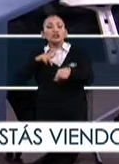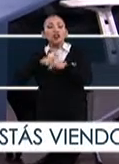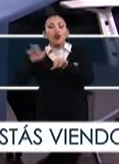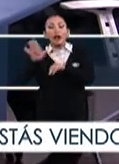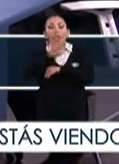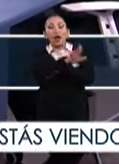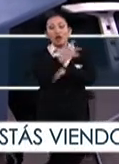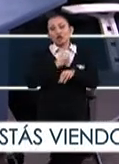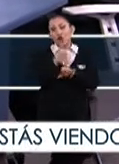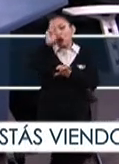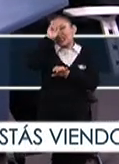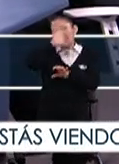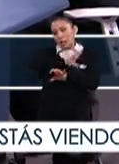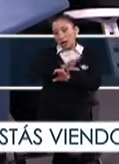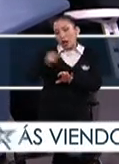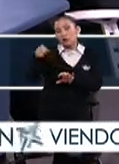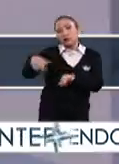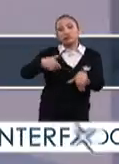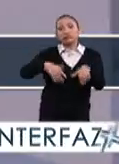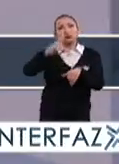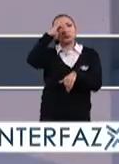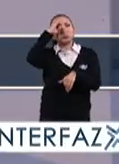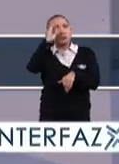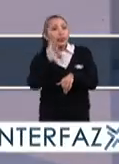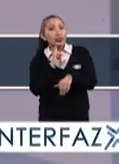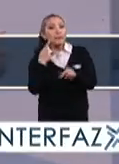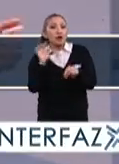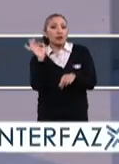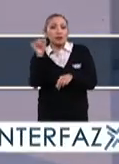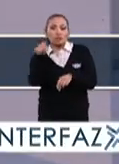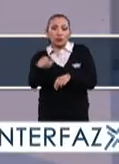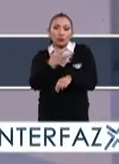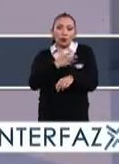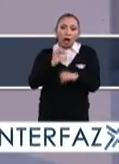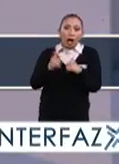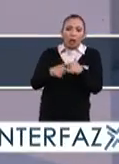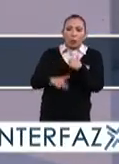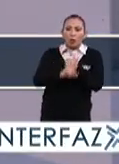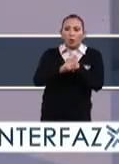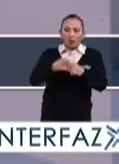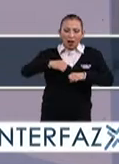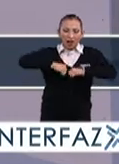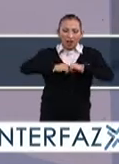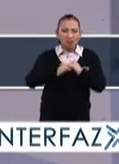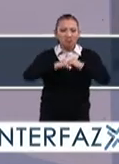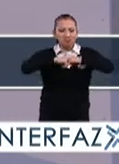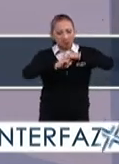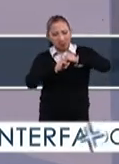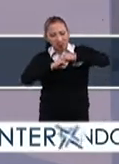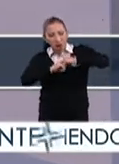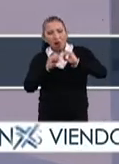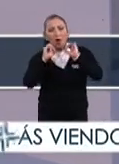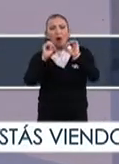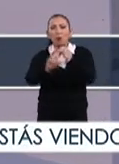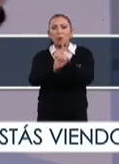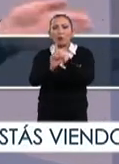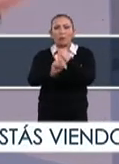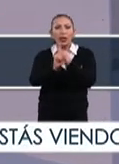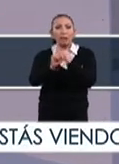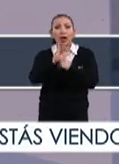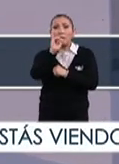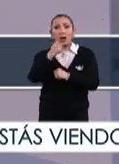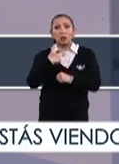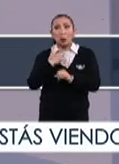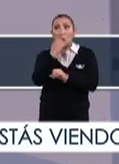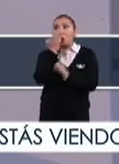nada más es la recomendación, así de, bueno, camino 30 minutos diarios, pero a lo mejor si tiene algún problema articular o algún problema de que nunca en su